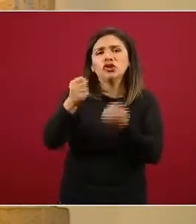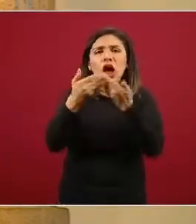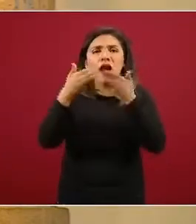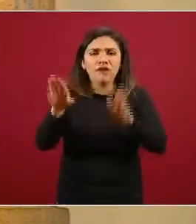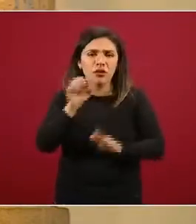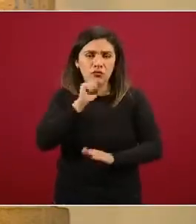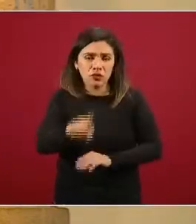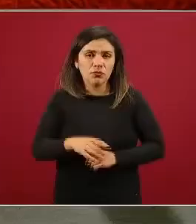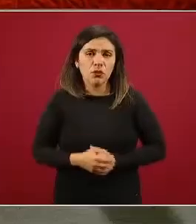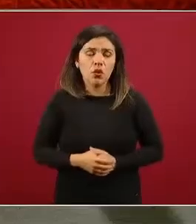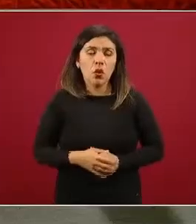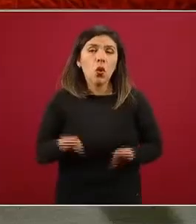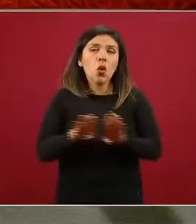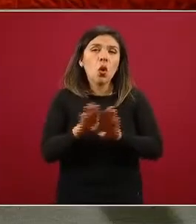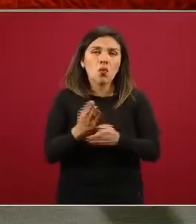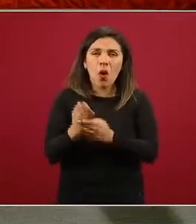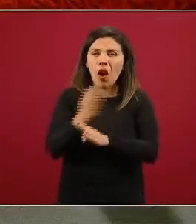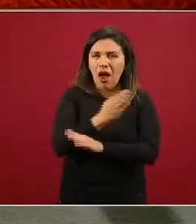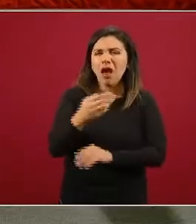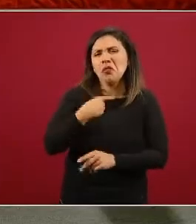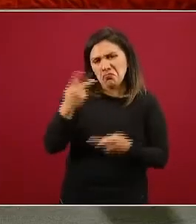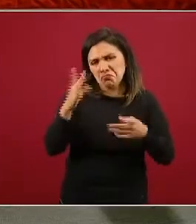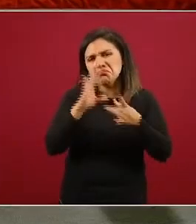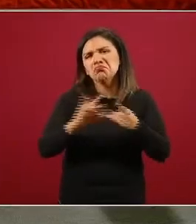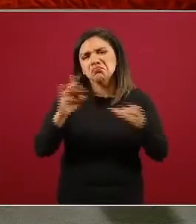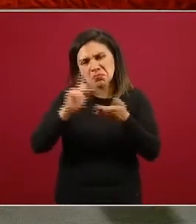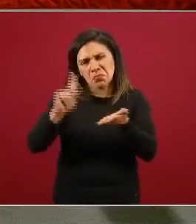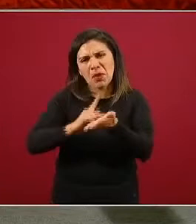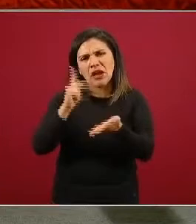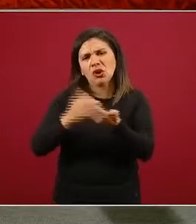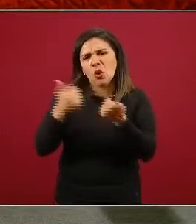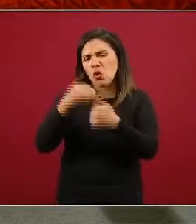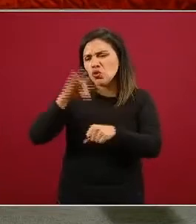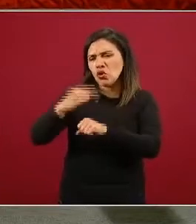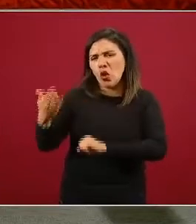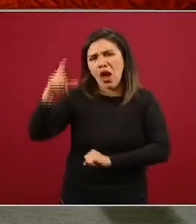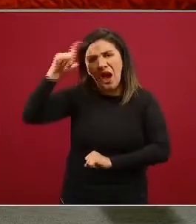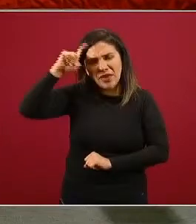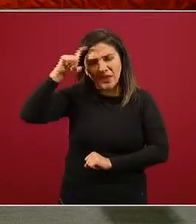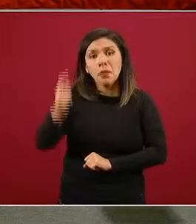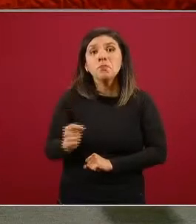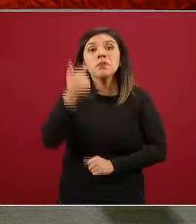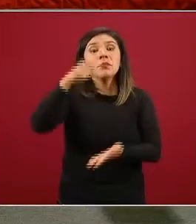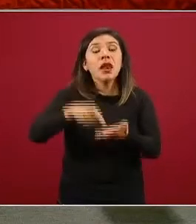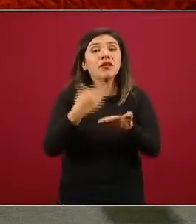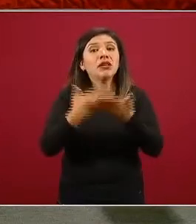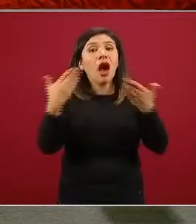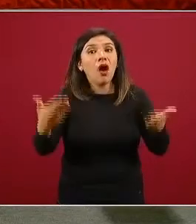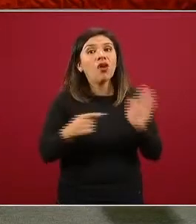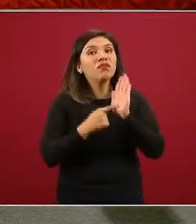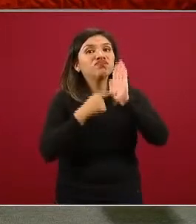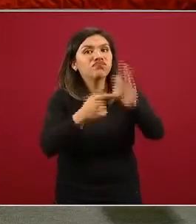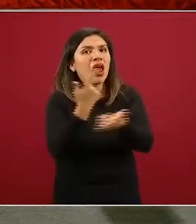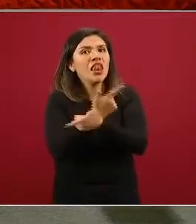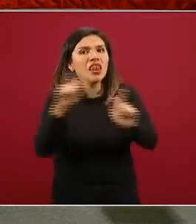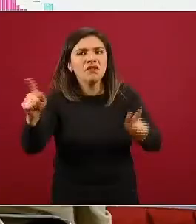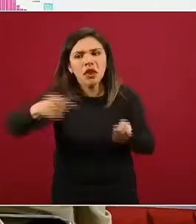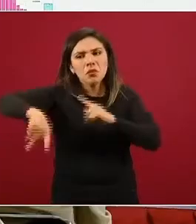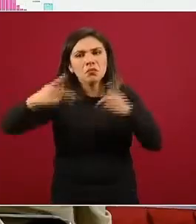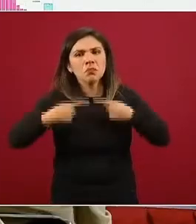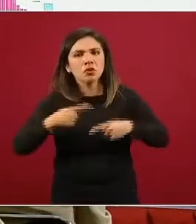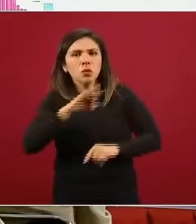abiertos. Como comentó y hemos comentado el doctor López-Gatell, es la primera vez que se pone a disposición los